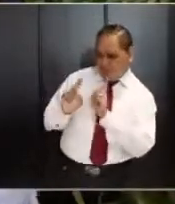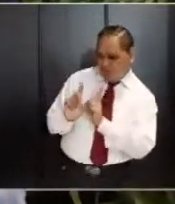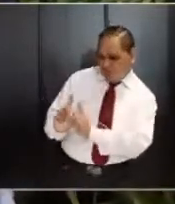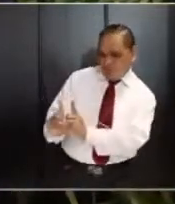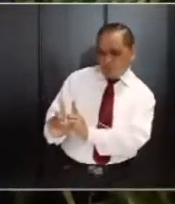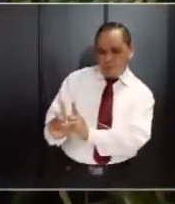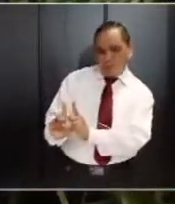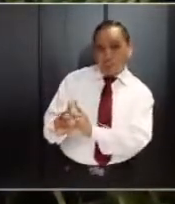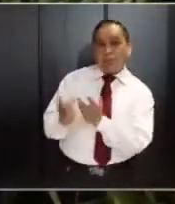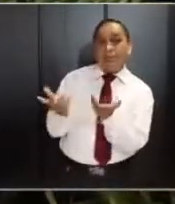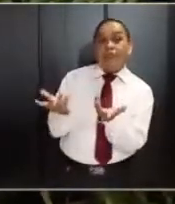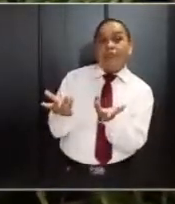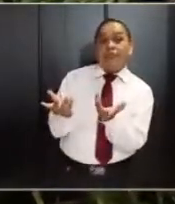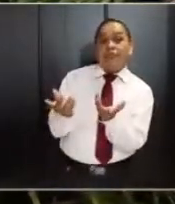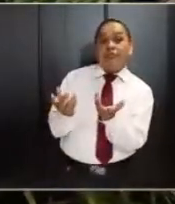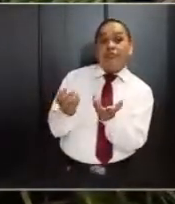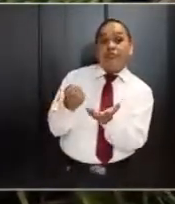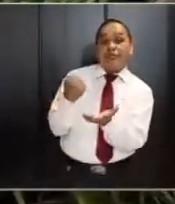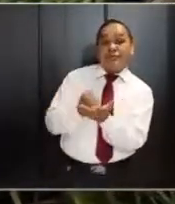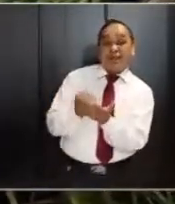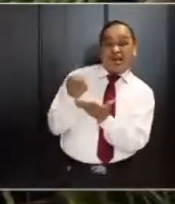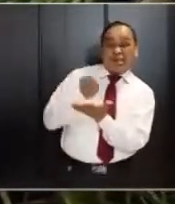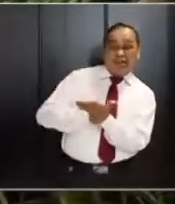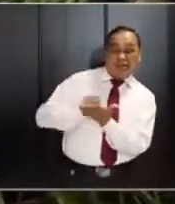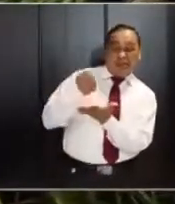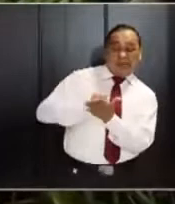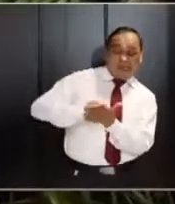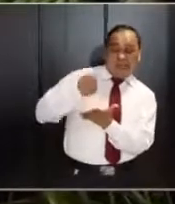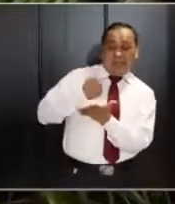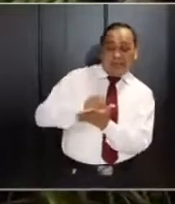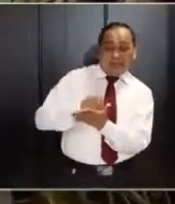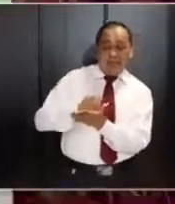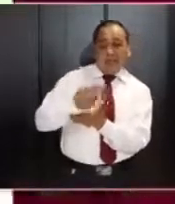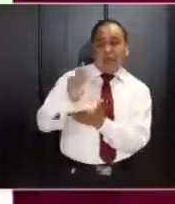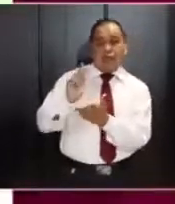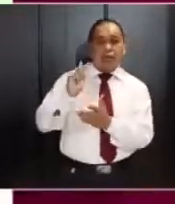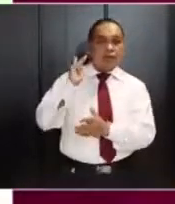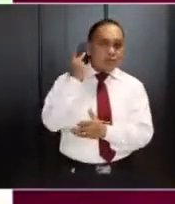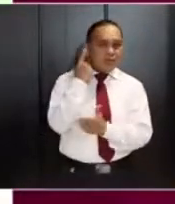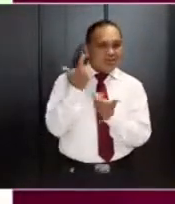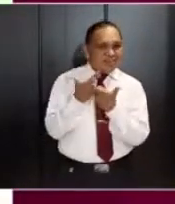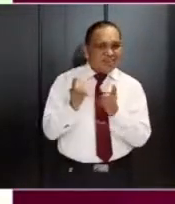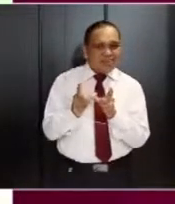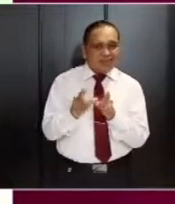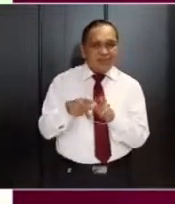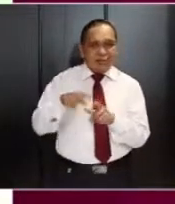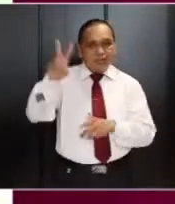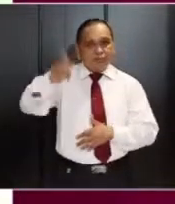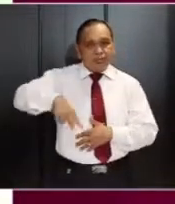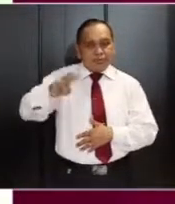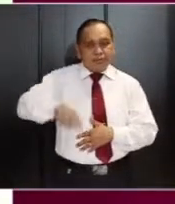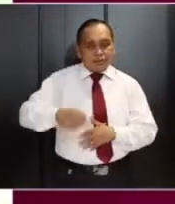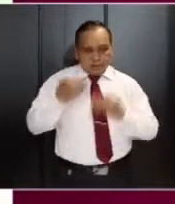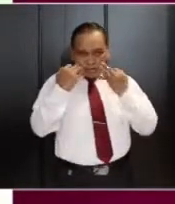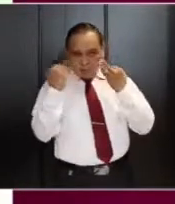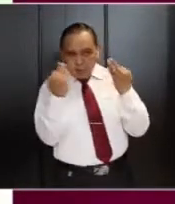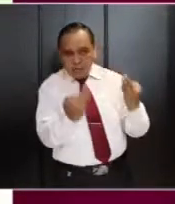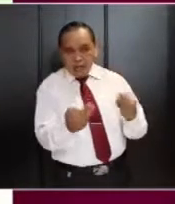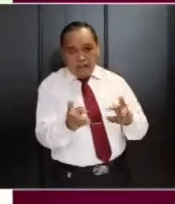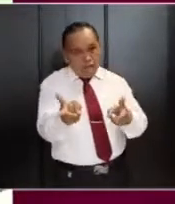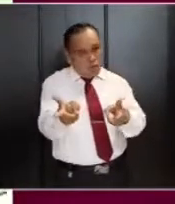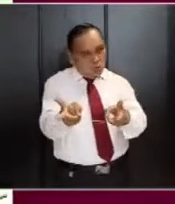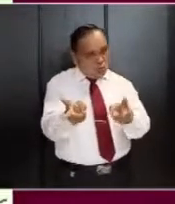venían supuestamente para hostigarlos y se dice perseguido político, pero la realidad es que se está detectando que